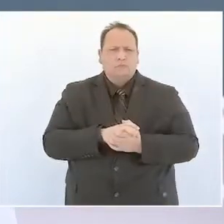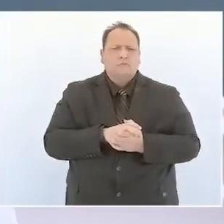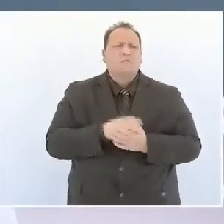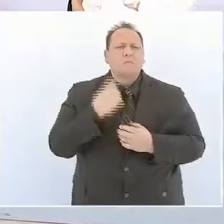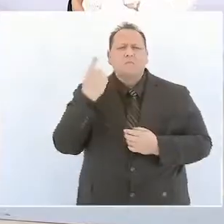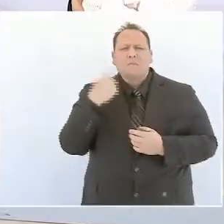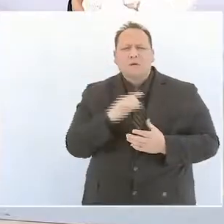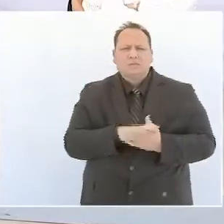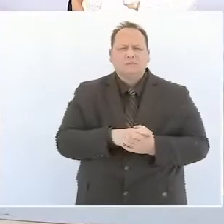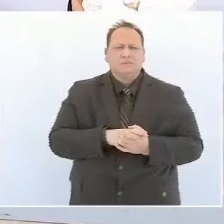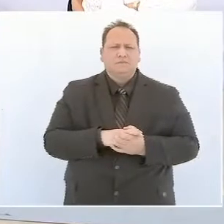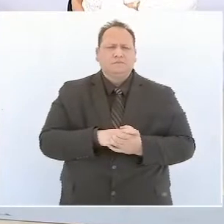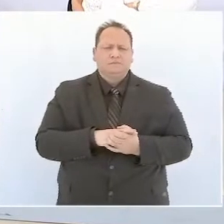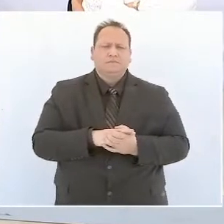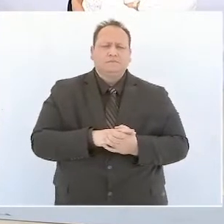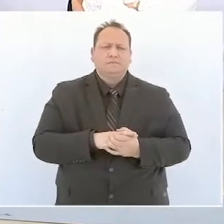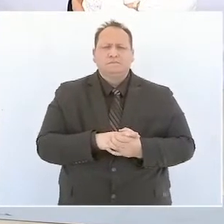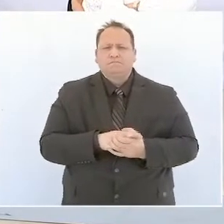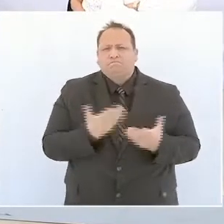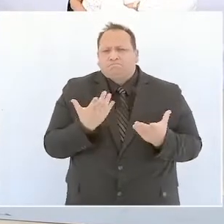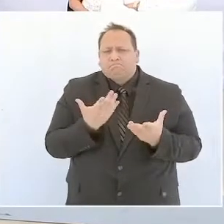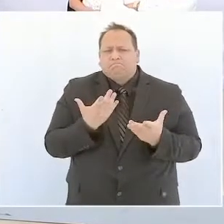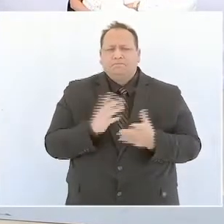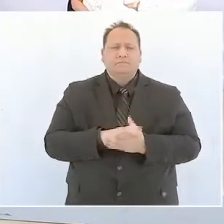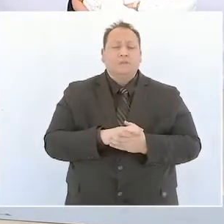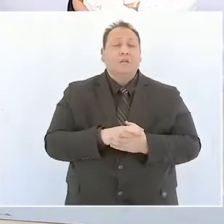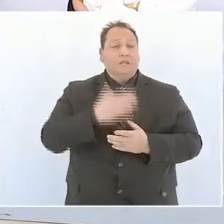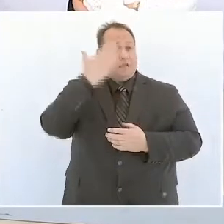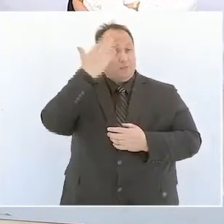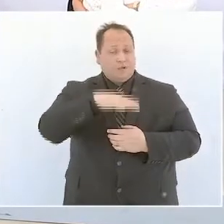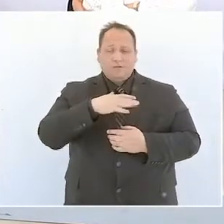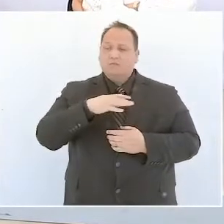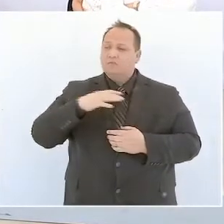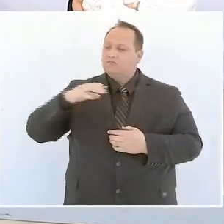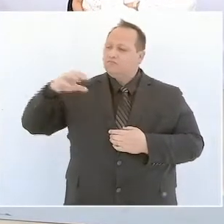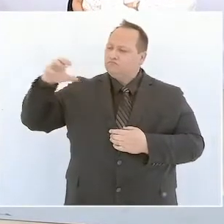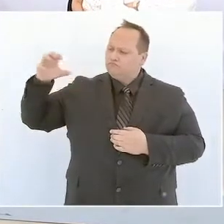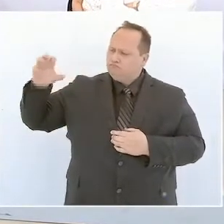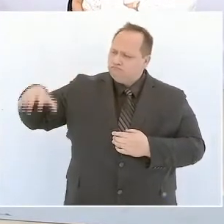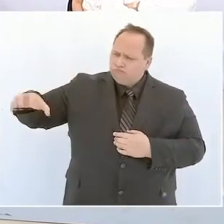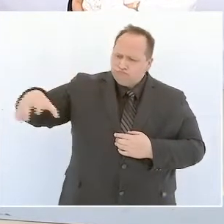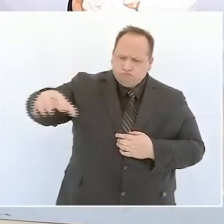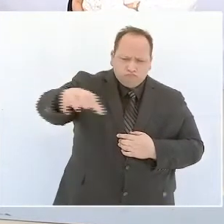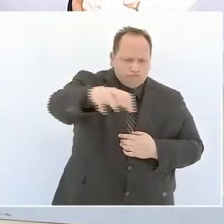para que con las corporaciones